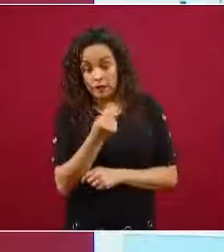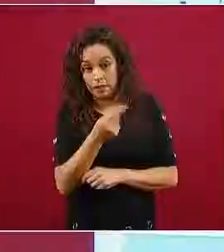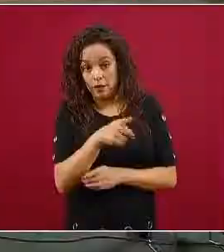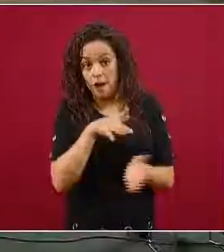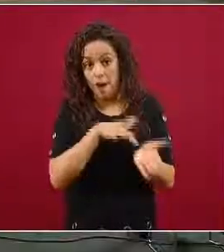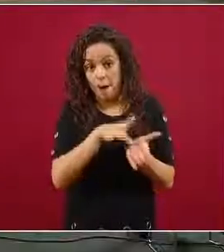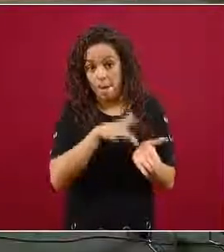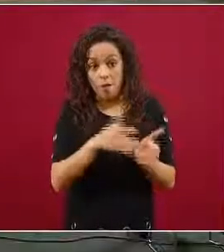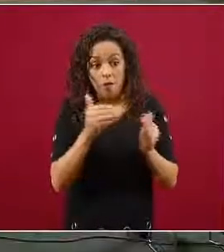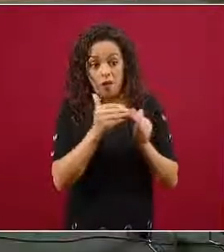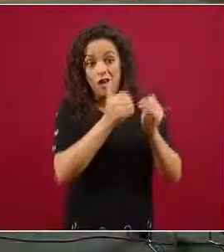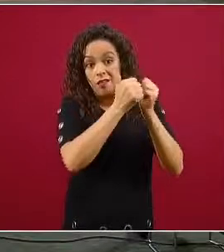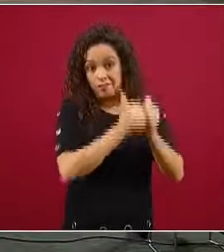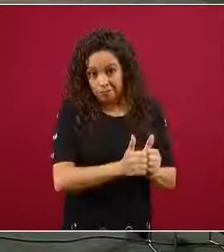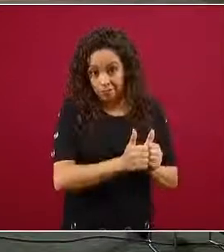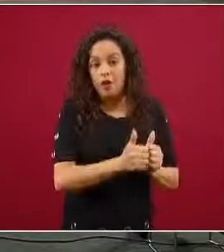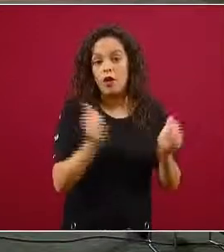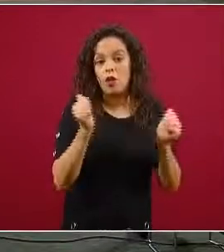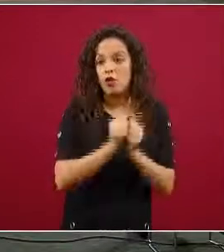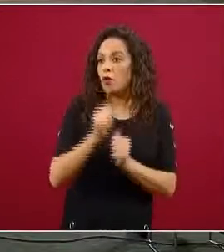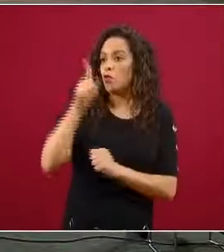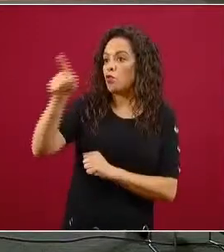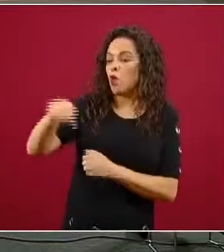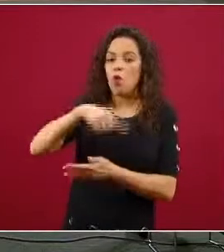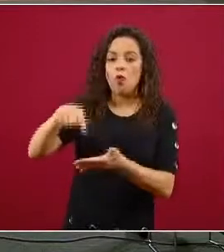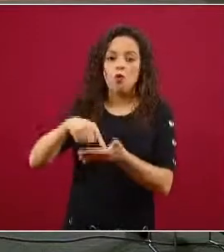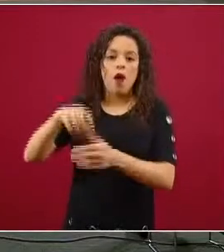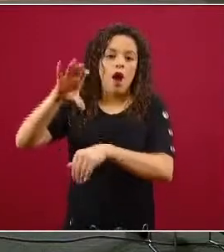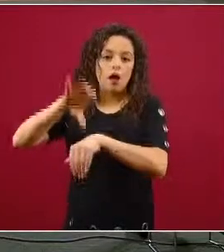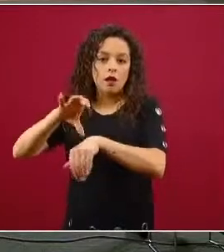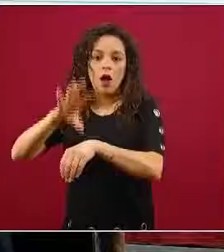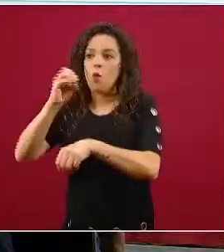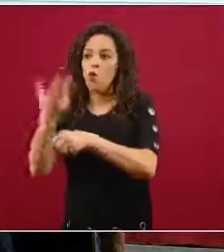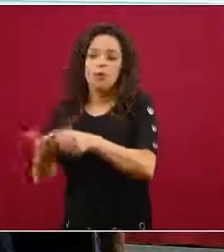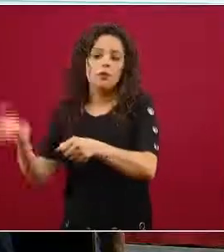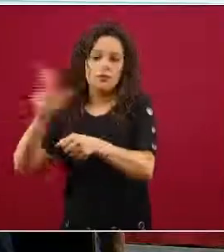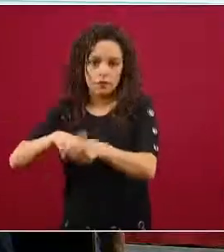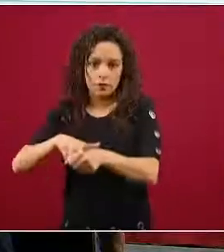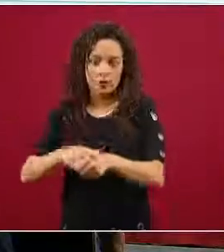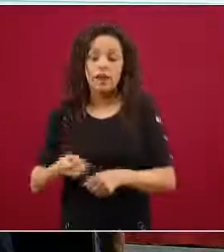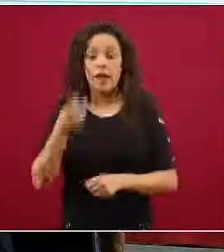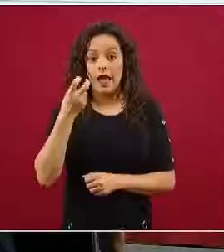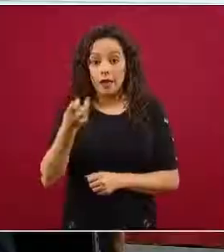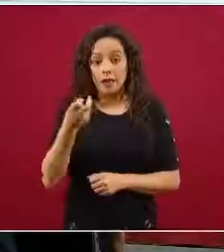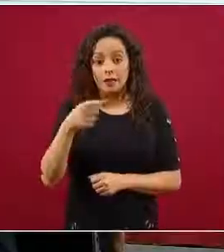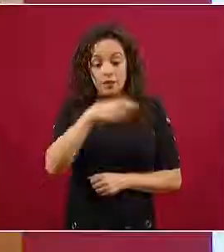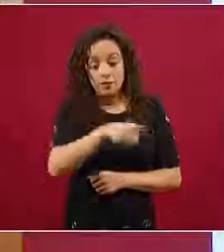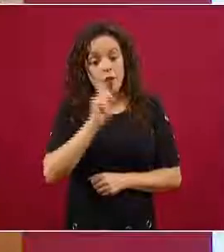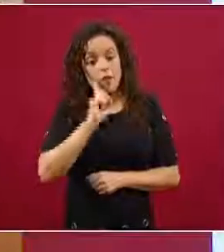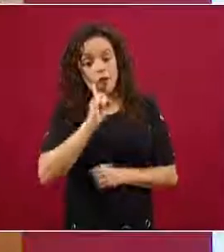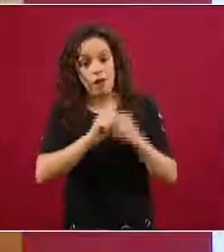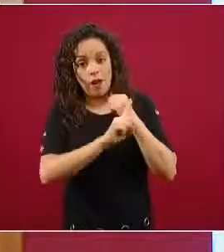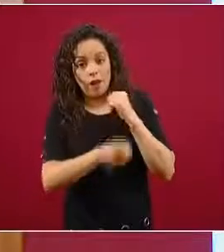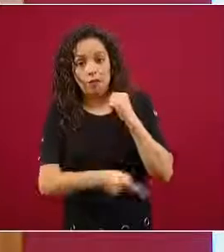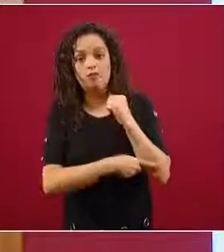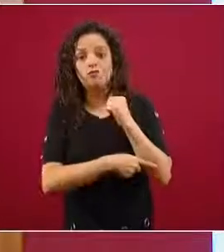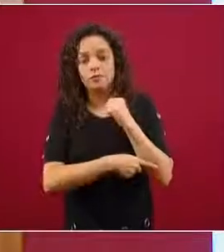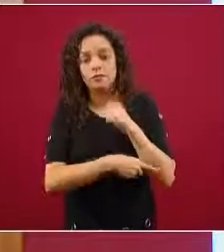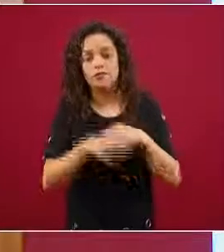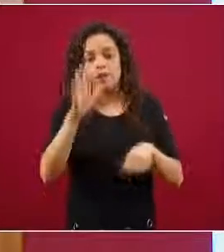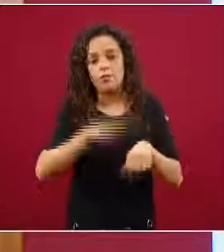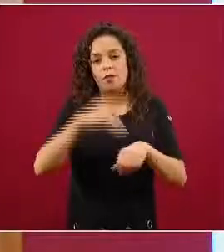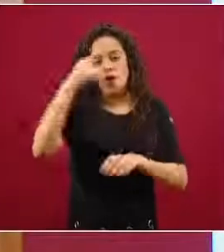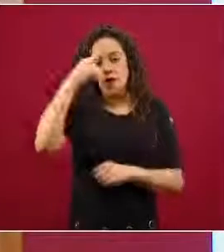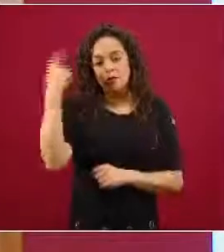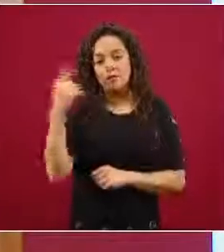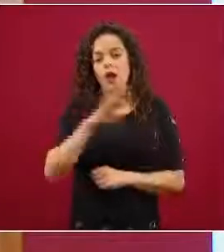casa. Esto tampoco es, más bien esto facilita que la mujer tenga una continuidad de los servicios y que